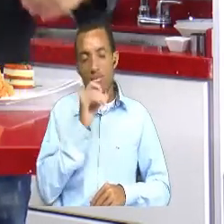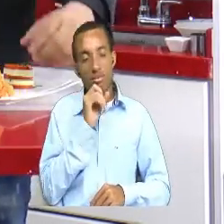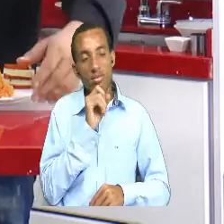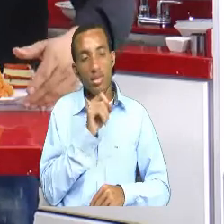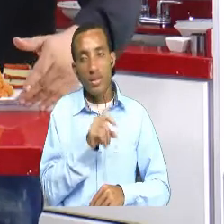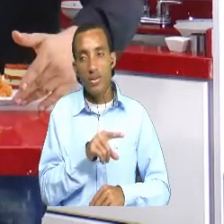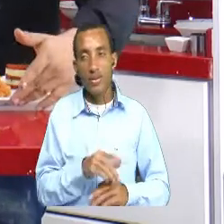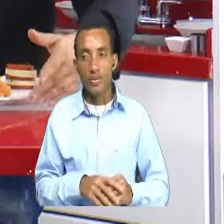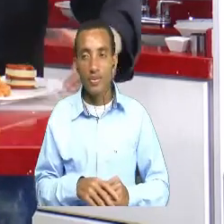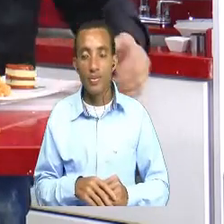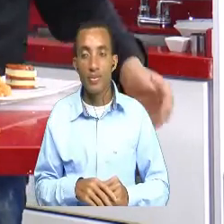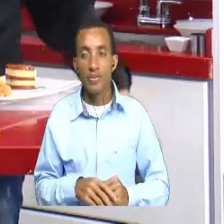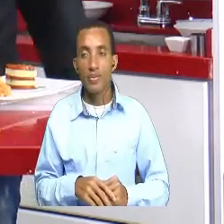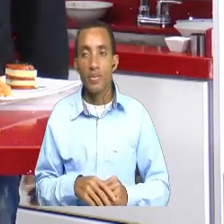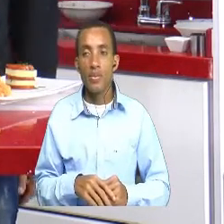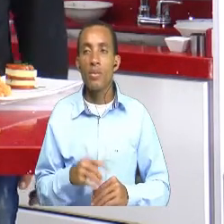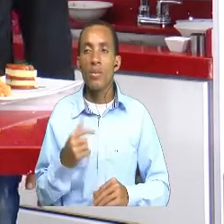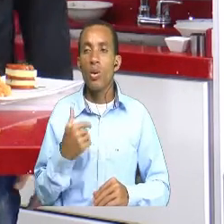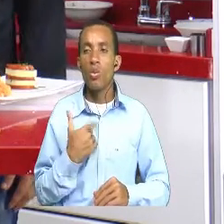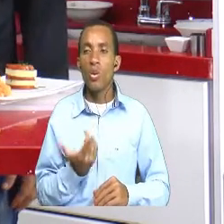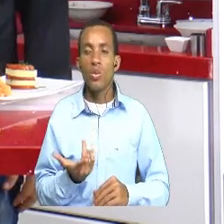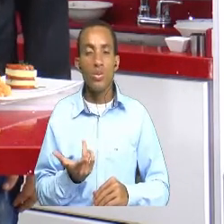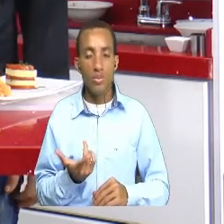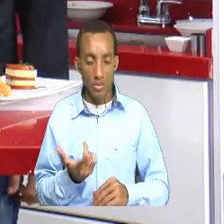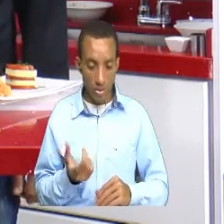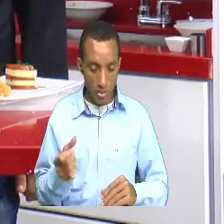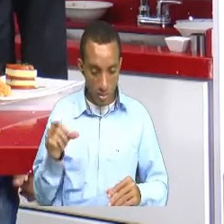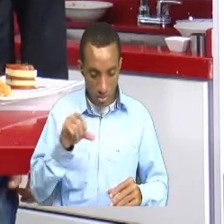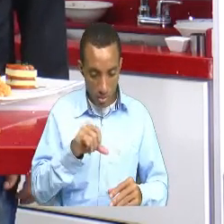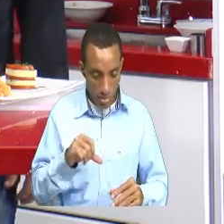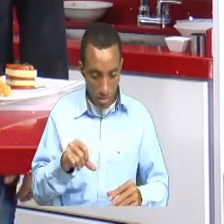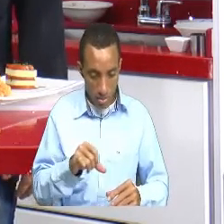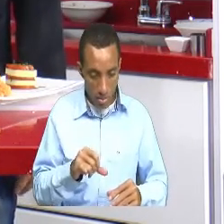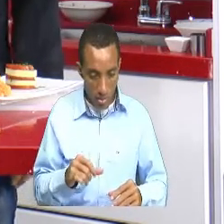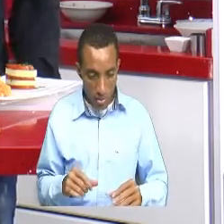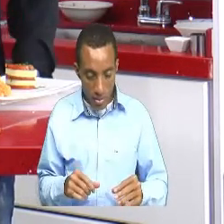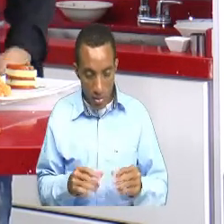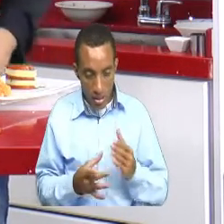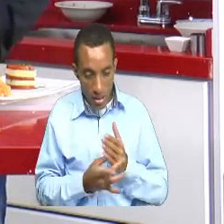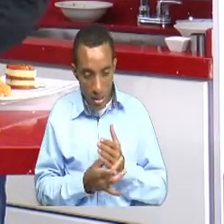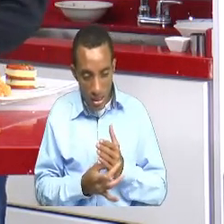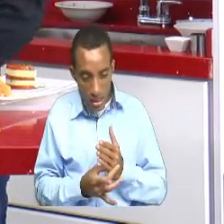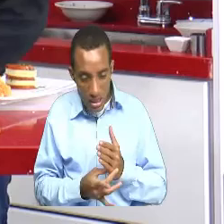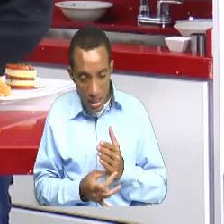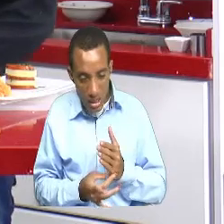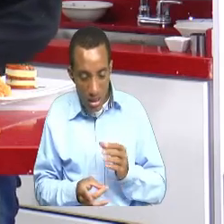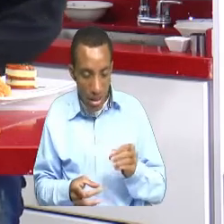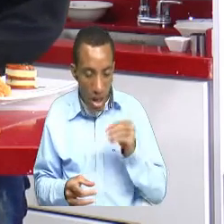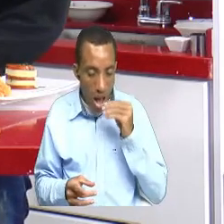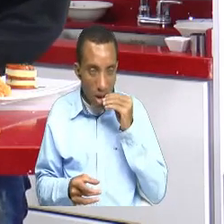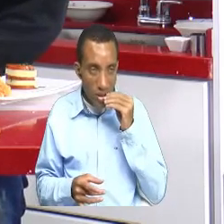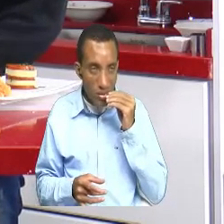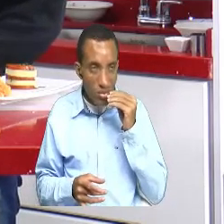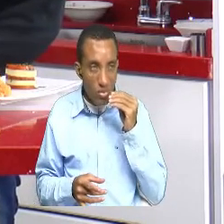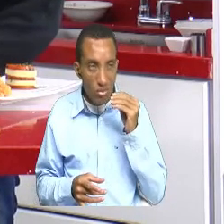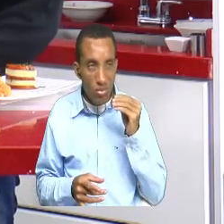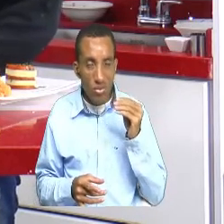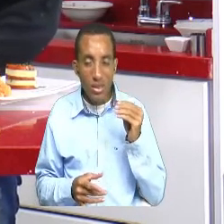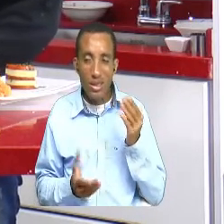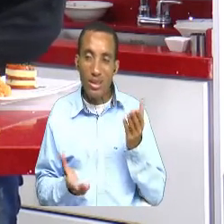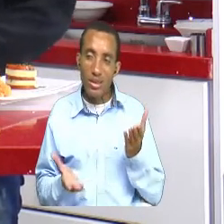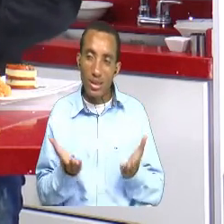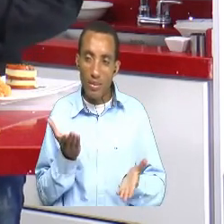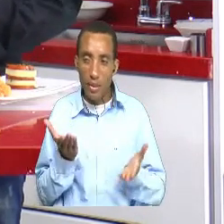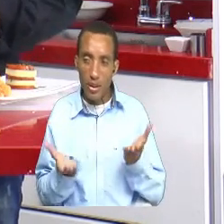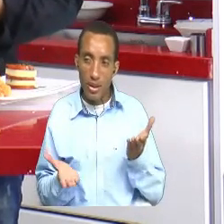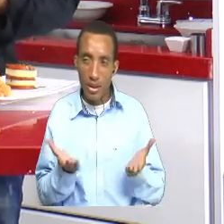el aceite de oliva en este caso no le va a dejar a la boca así grasosa dependiendo del aceite